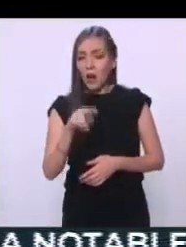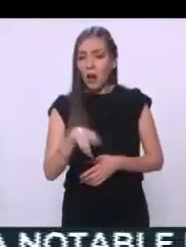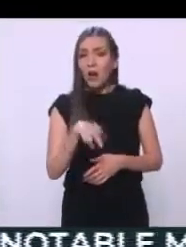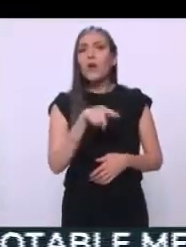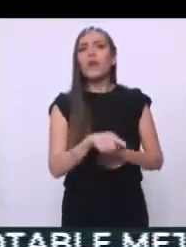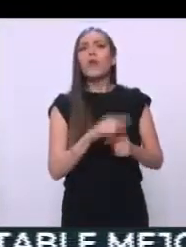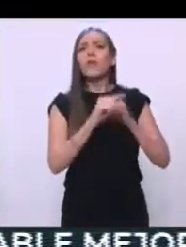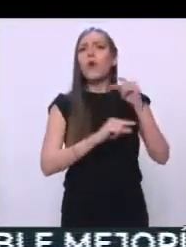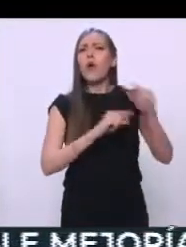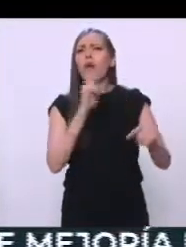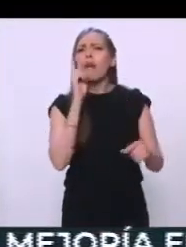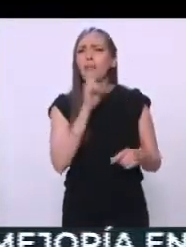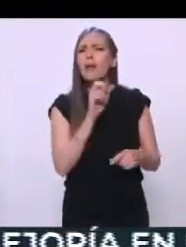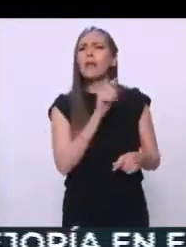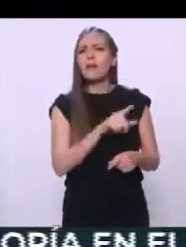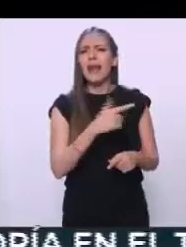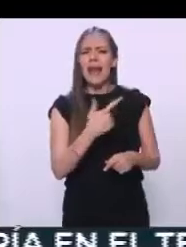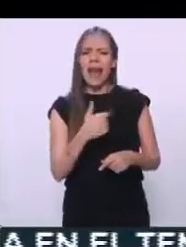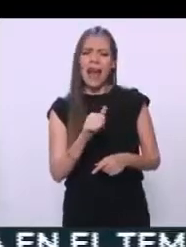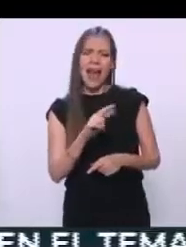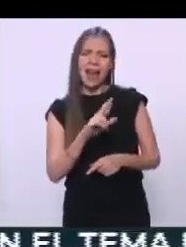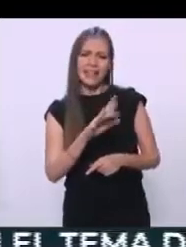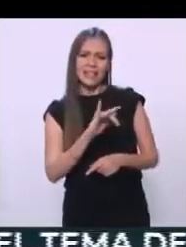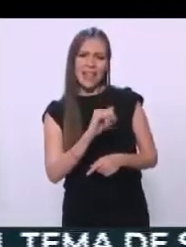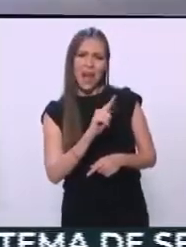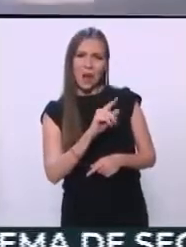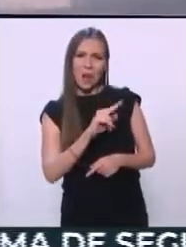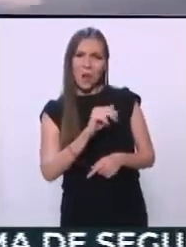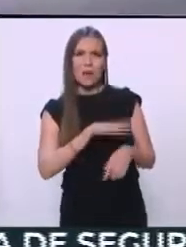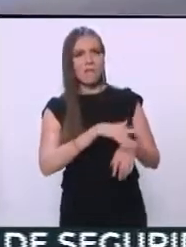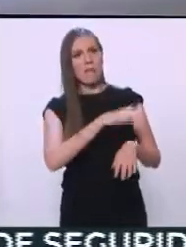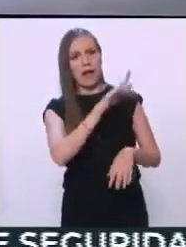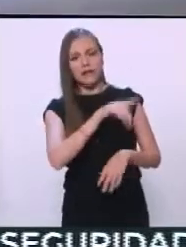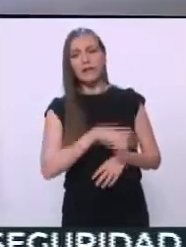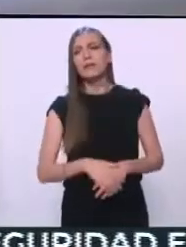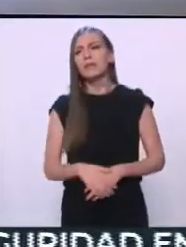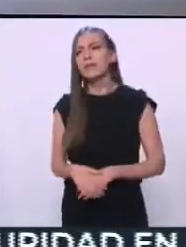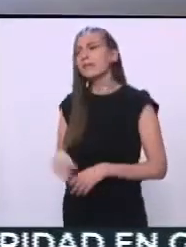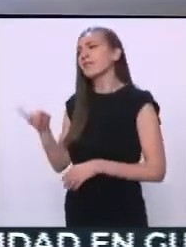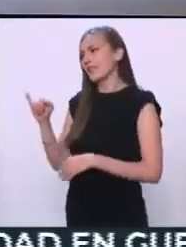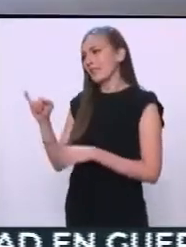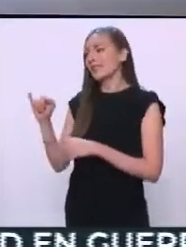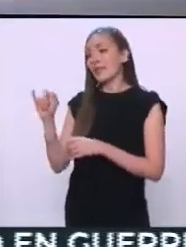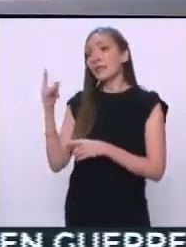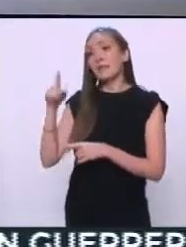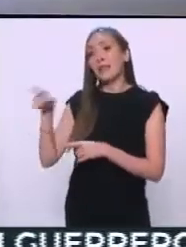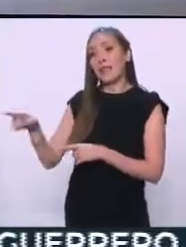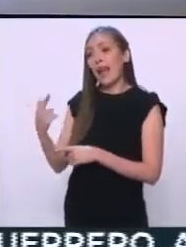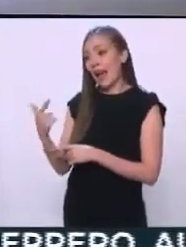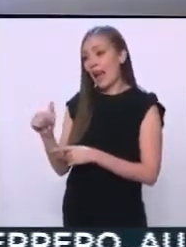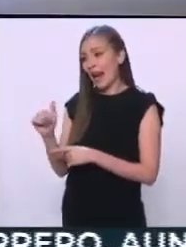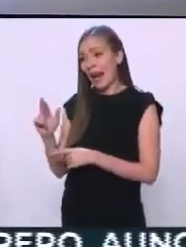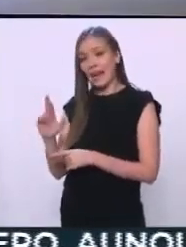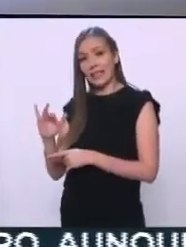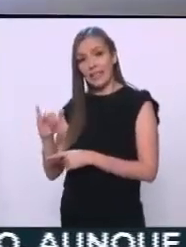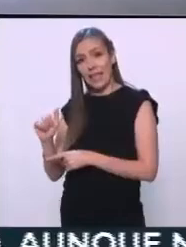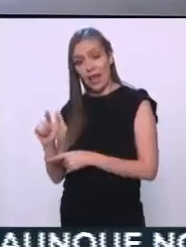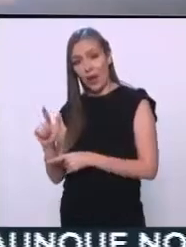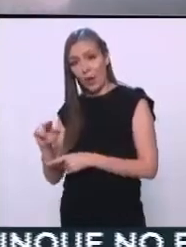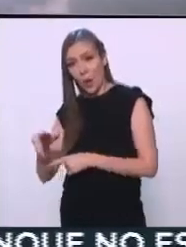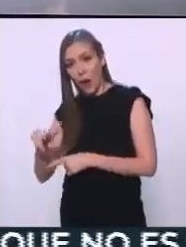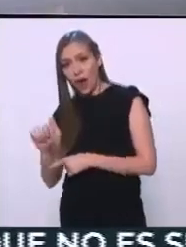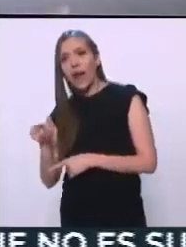empezando por lo de García Luna, que es como el caso paradigmático, ¿no? Claro. Pero que digamos que lo de García Luna nos remite a una